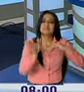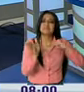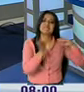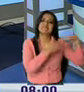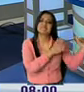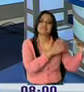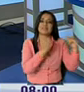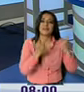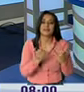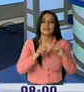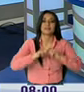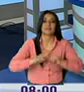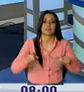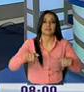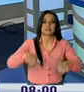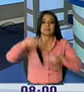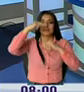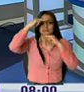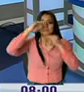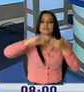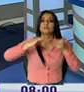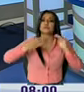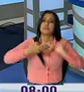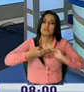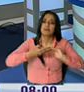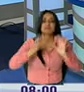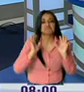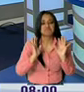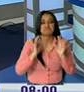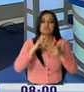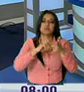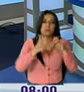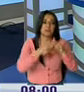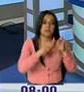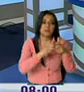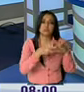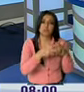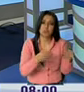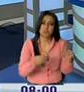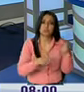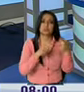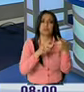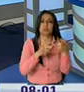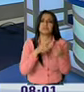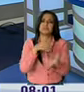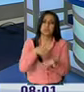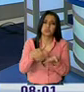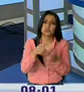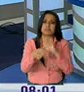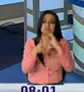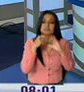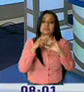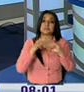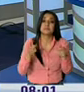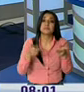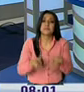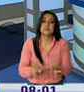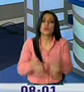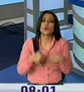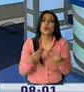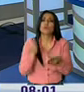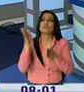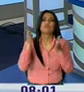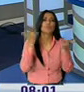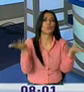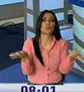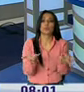el Noticiero de la Comunidad tiene algunas soluciones, muchas inquietudes, pero también les vamos a dar una guía práctica de dónde ir, ¿no? Algunas